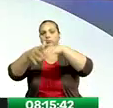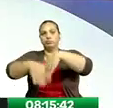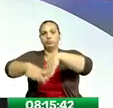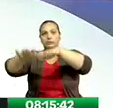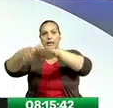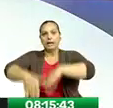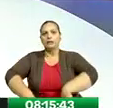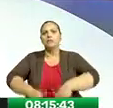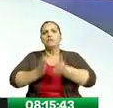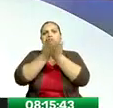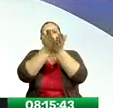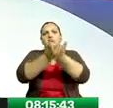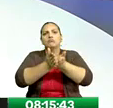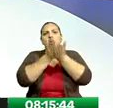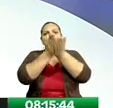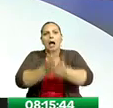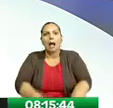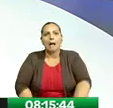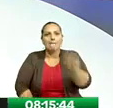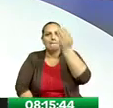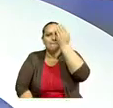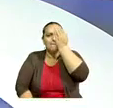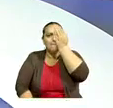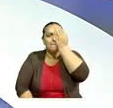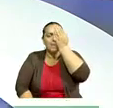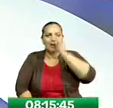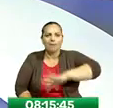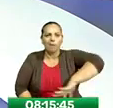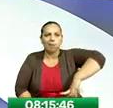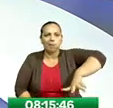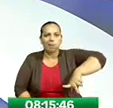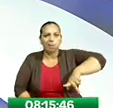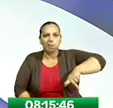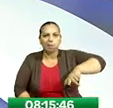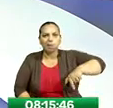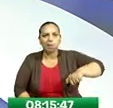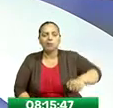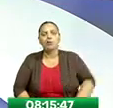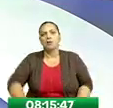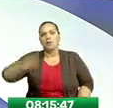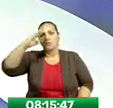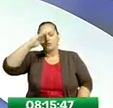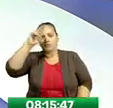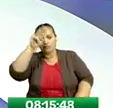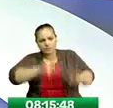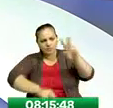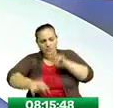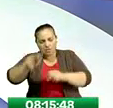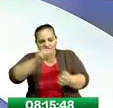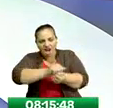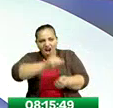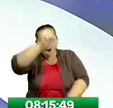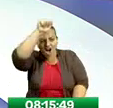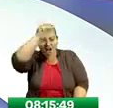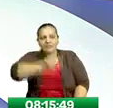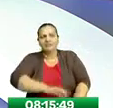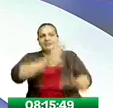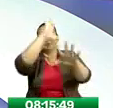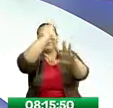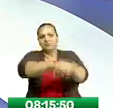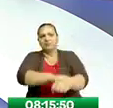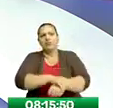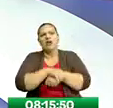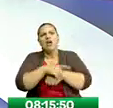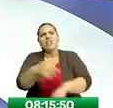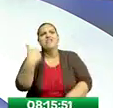decomisados cientos de libre comisadas cientos de libras de camarones que lógicamente los piratas